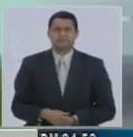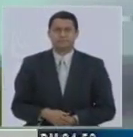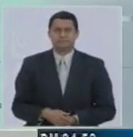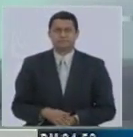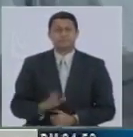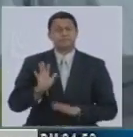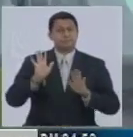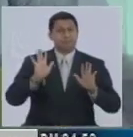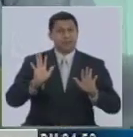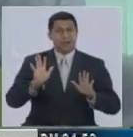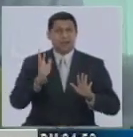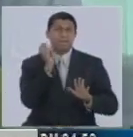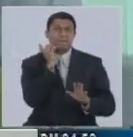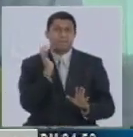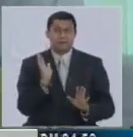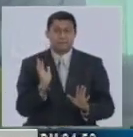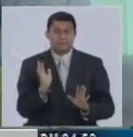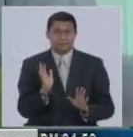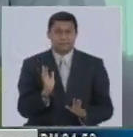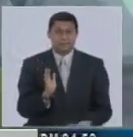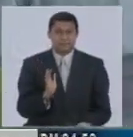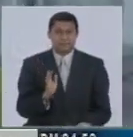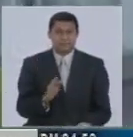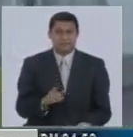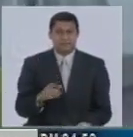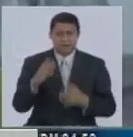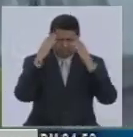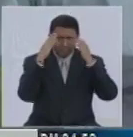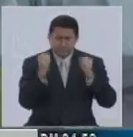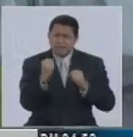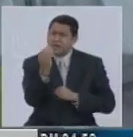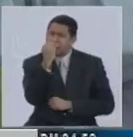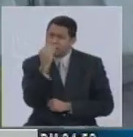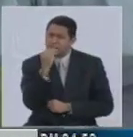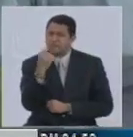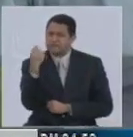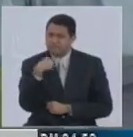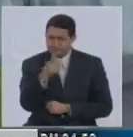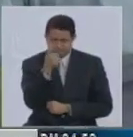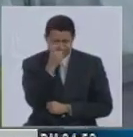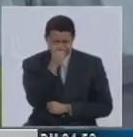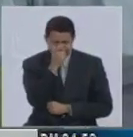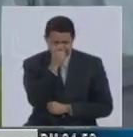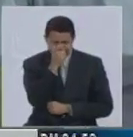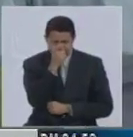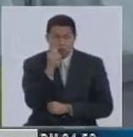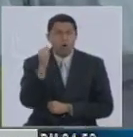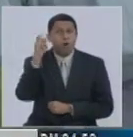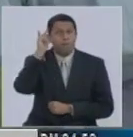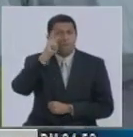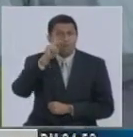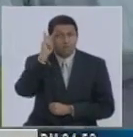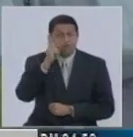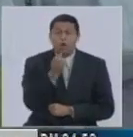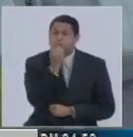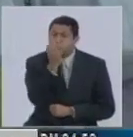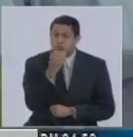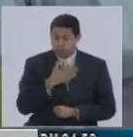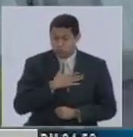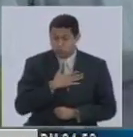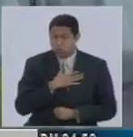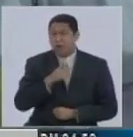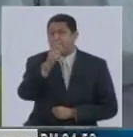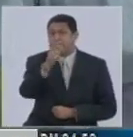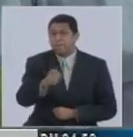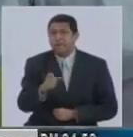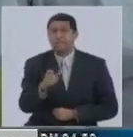por lo menos el nutricionista debería velar, o el entrenador, los consejos que uno puede dar es que las